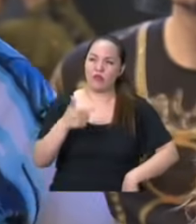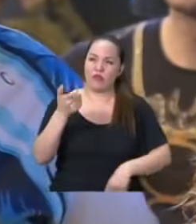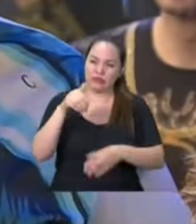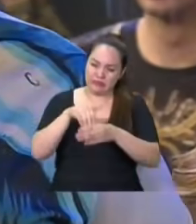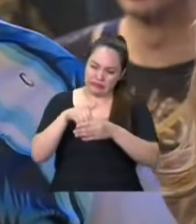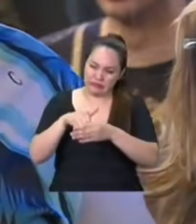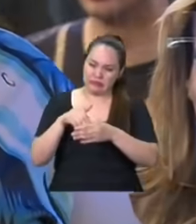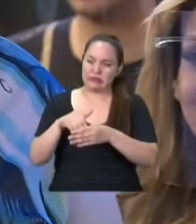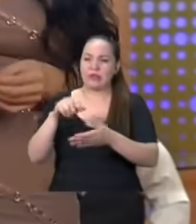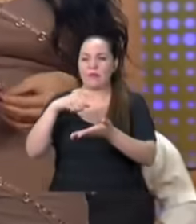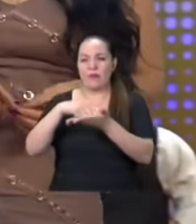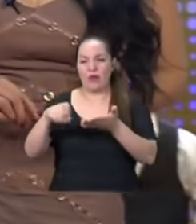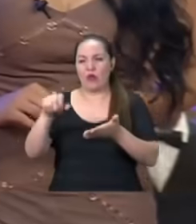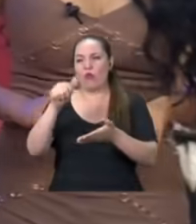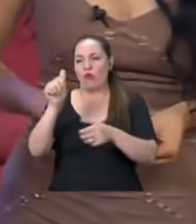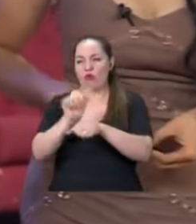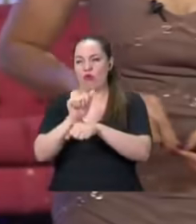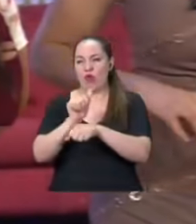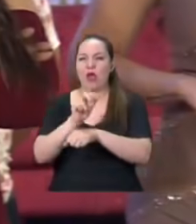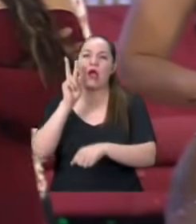madera, me puedo comprar uno.